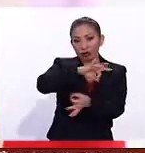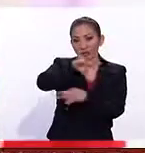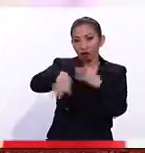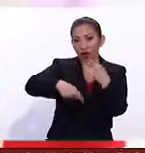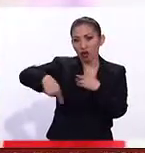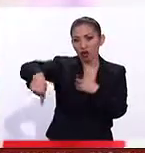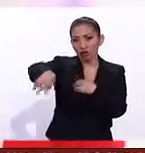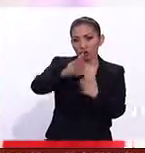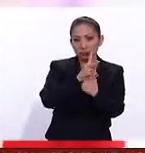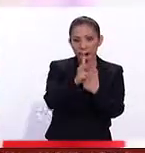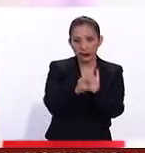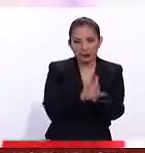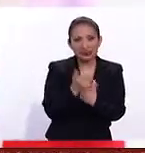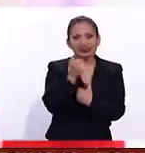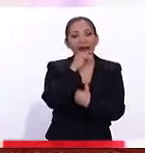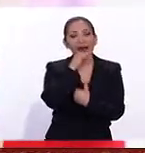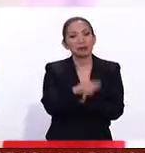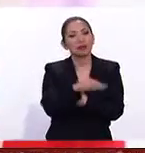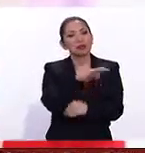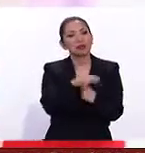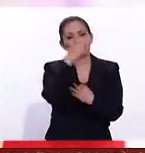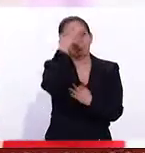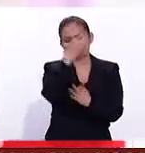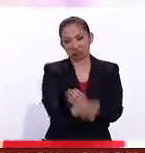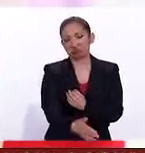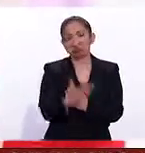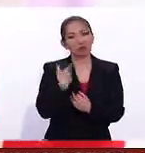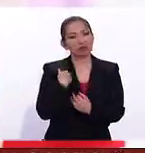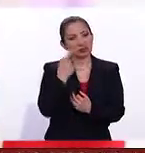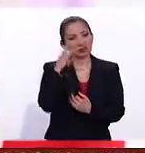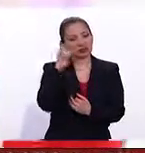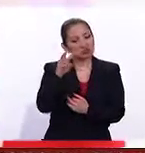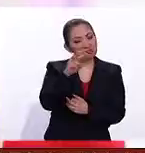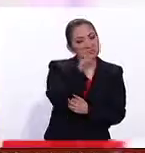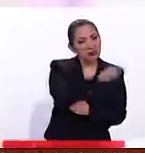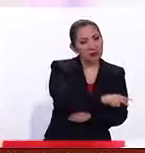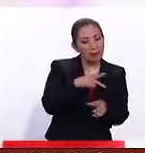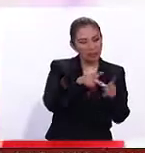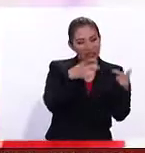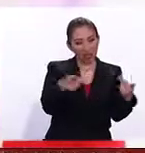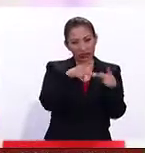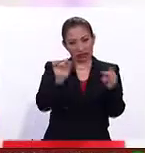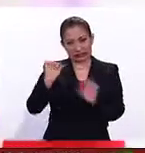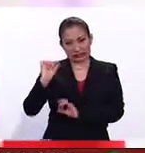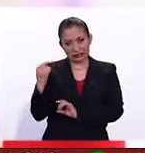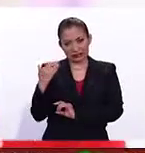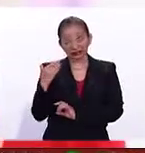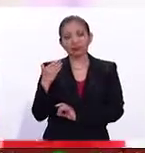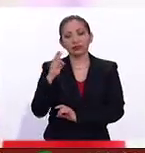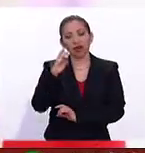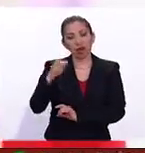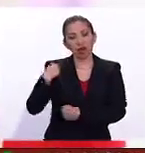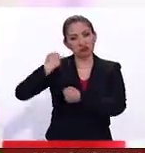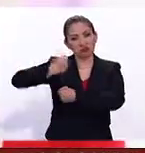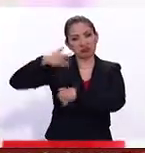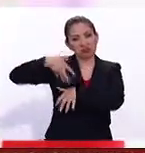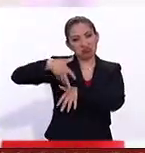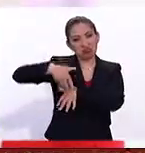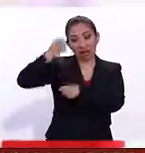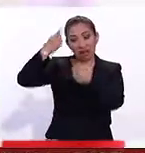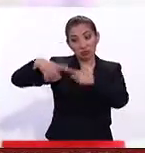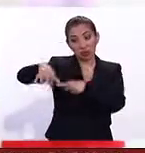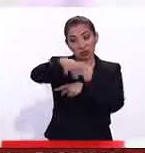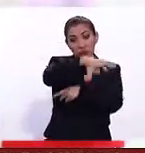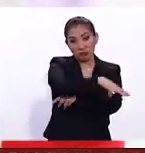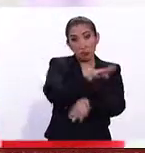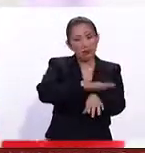los actores. También es de todo sabido, y eso lo hemos visto en los periódicos de manera reciente, las protestas que hay de ciertos